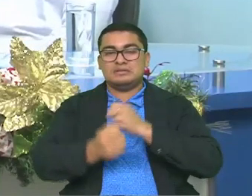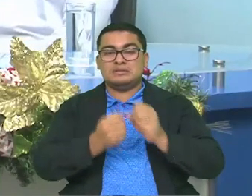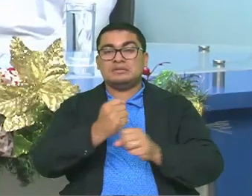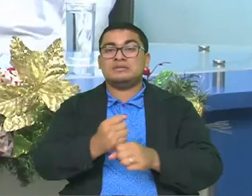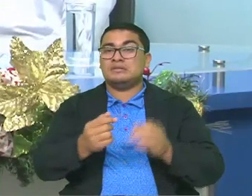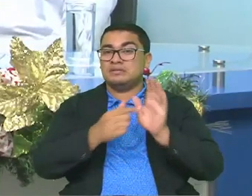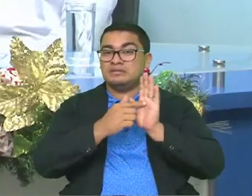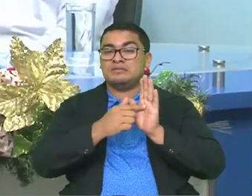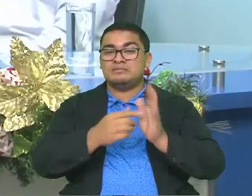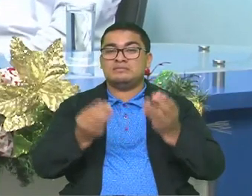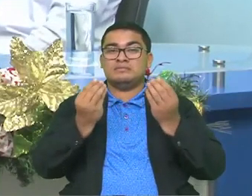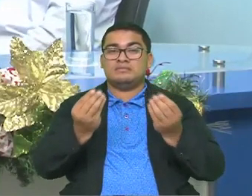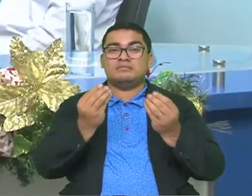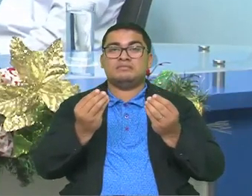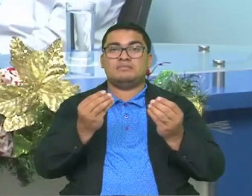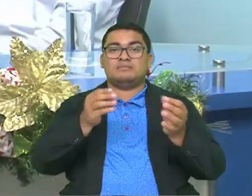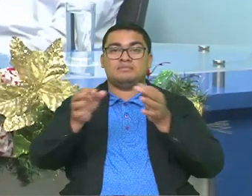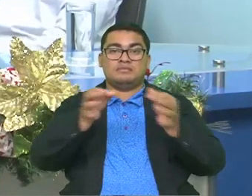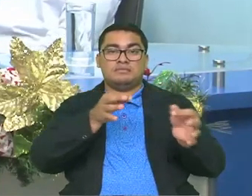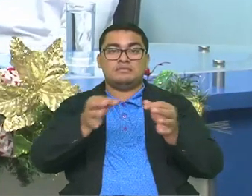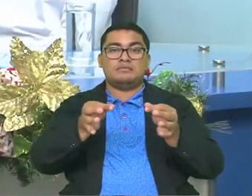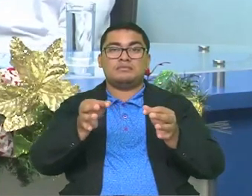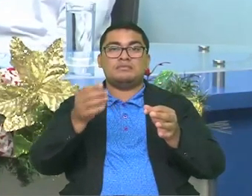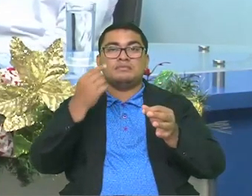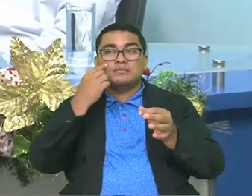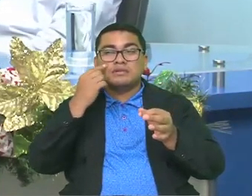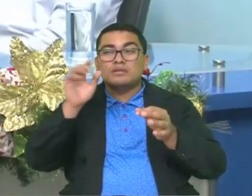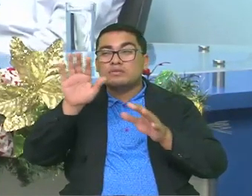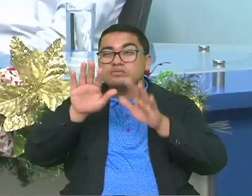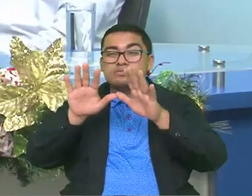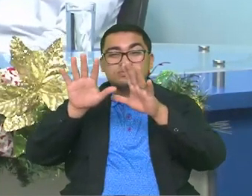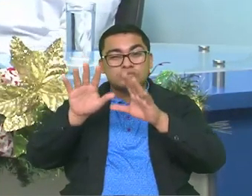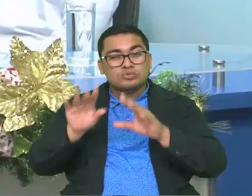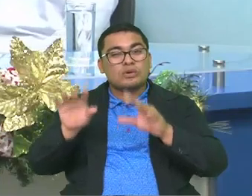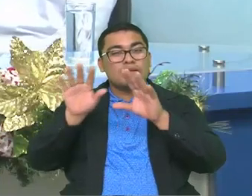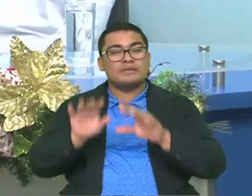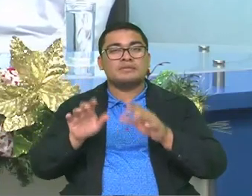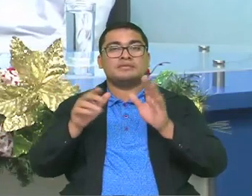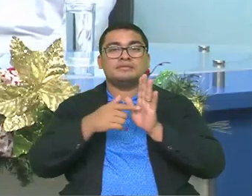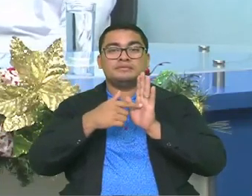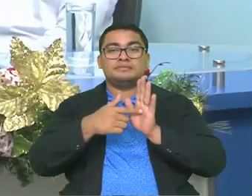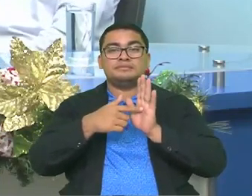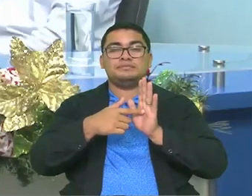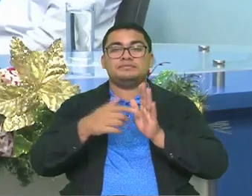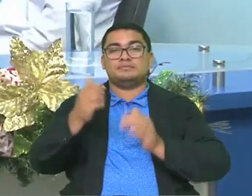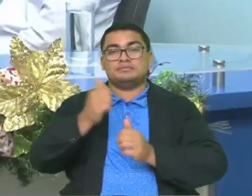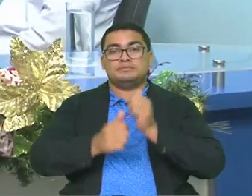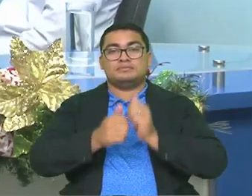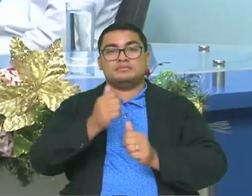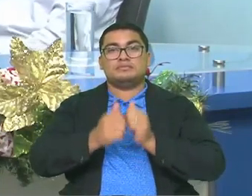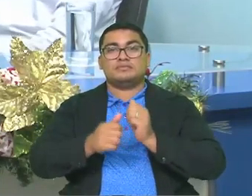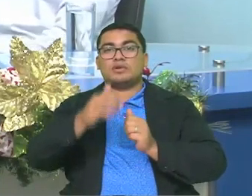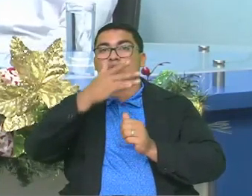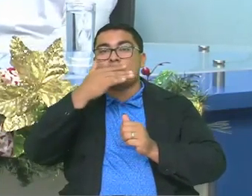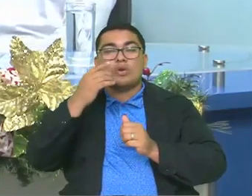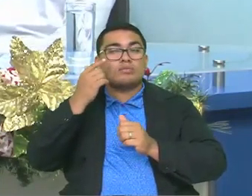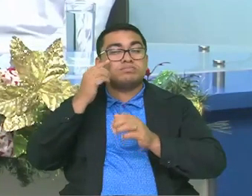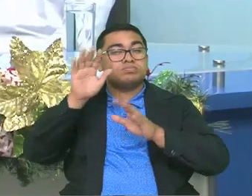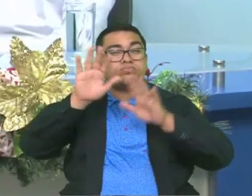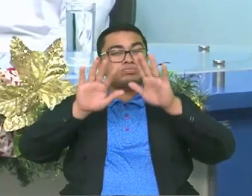poder identificar estos males realmente son los padres de familia. Ya, cuando los niños ya pueden hablar o poder referir o esto generalmente